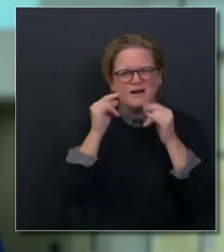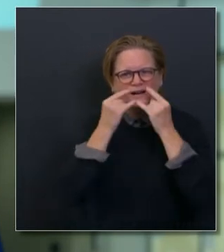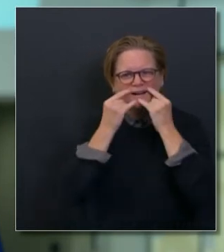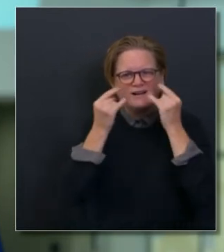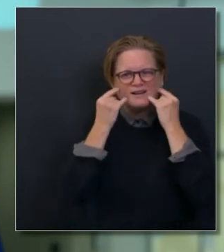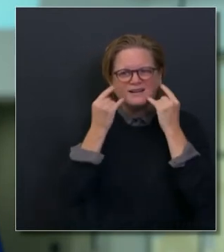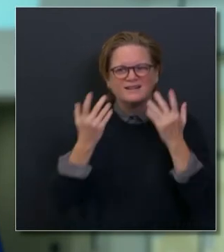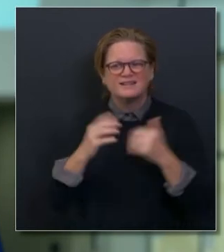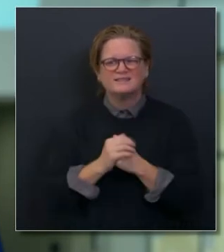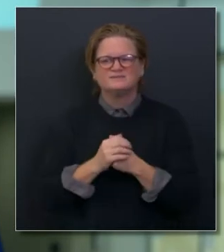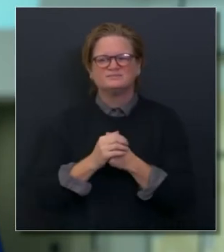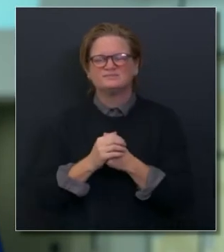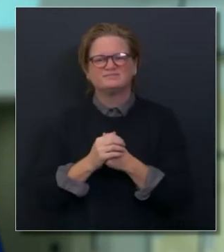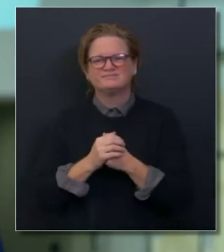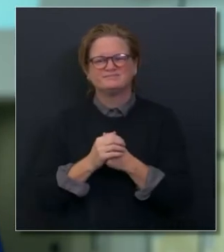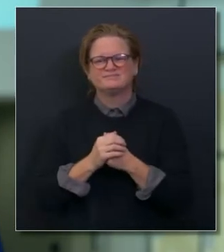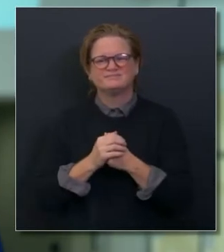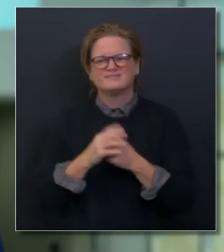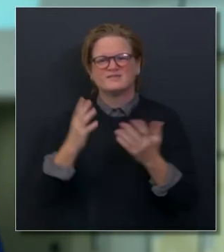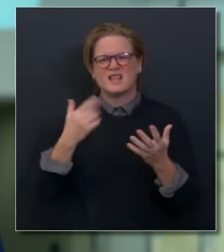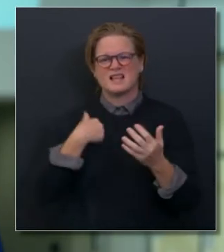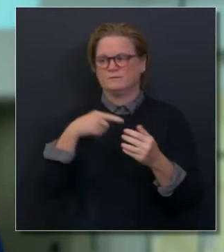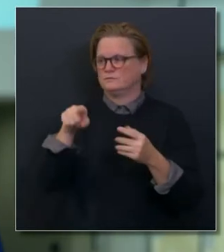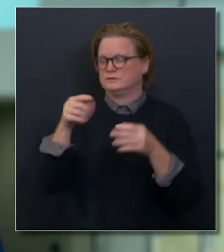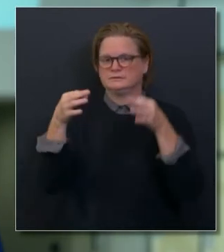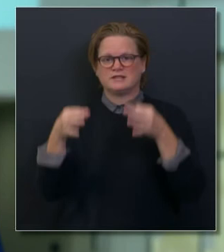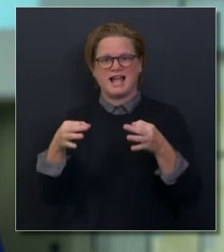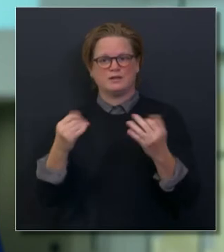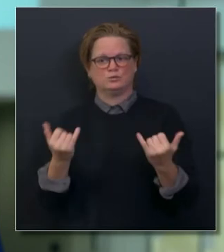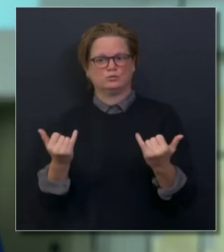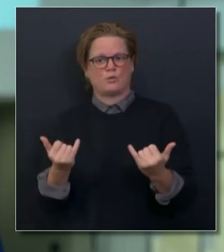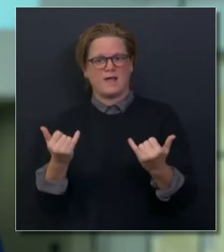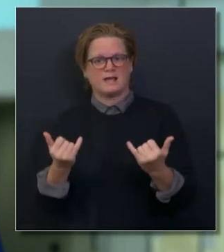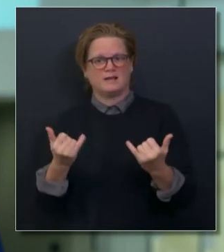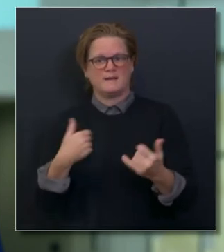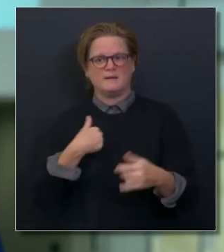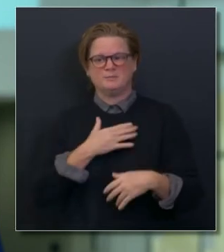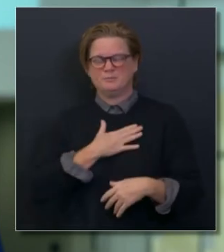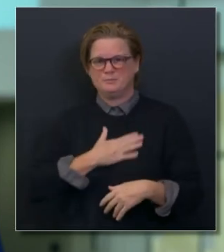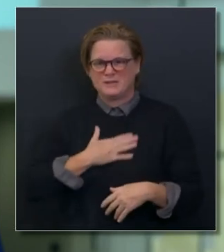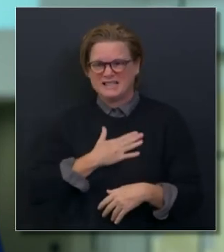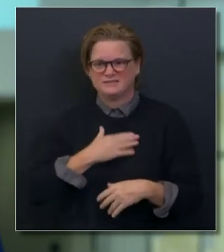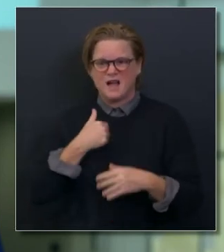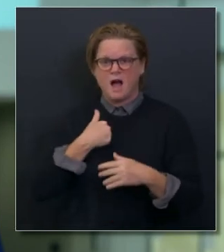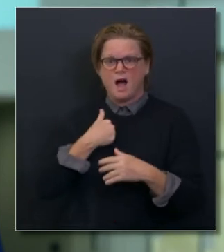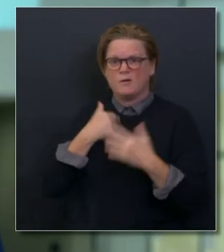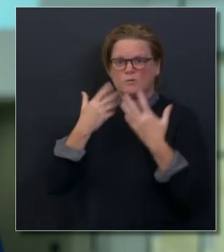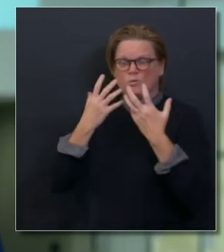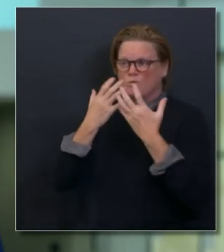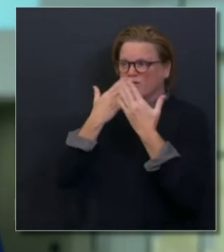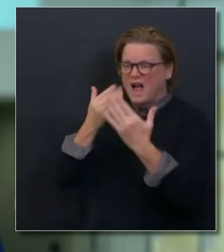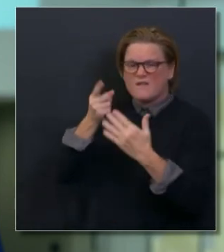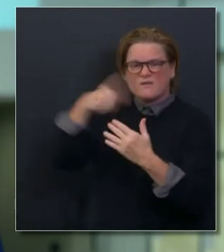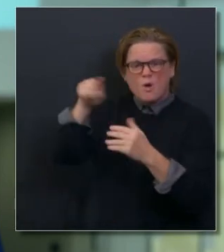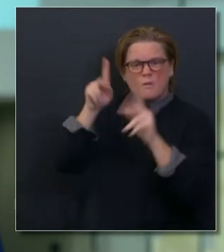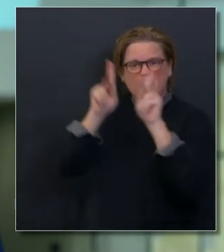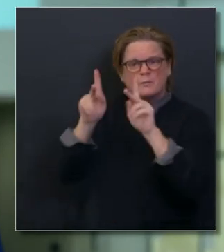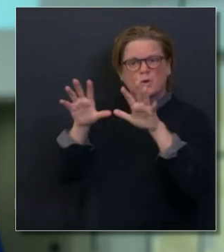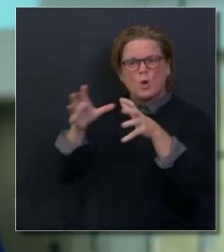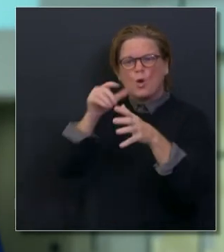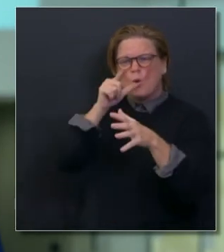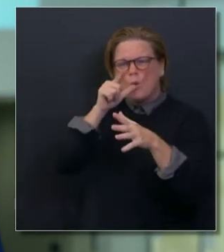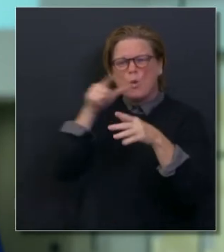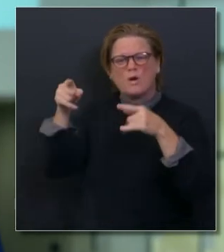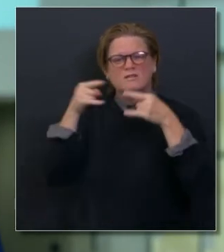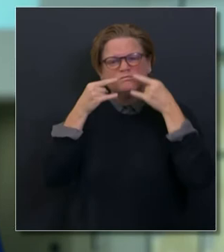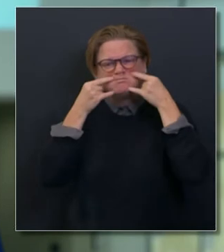correcto, pero la decisión comienza ahora mismo. Quiero felicitar a aquellos que han estado tomando esta decisión desde siempre,